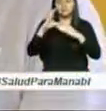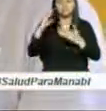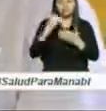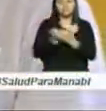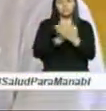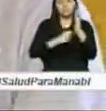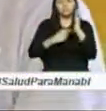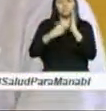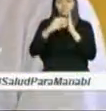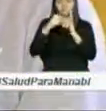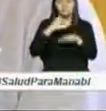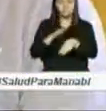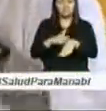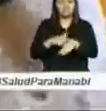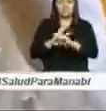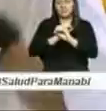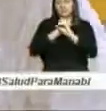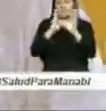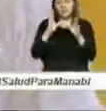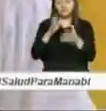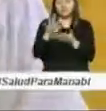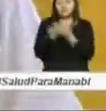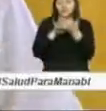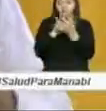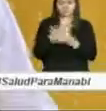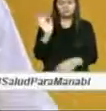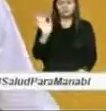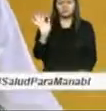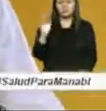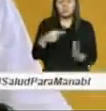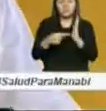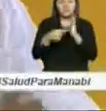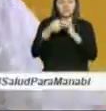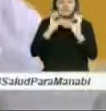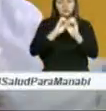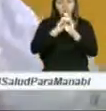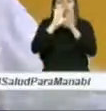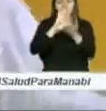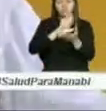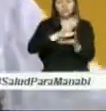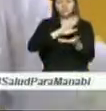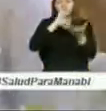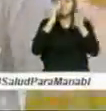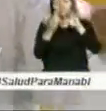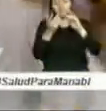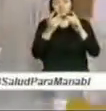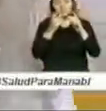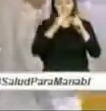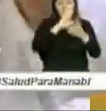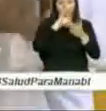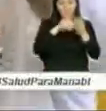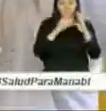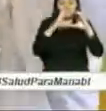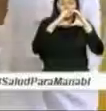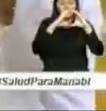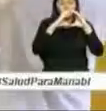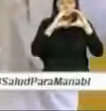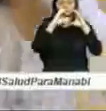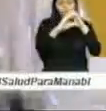recaudación de impuestos. Y les insisto, esto no es arte de magia. Esos impuestos se transforman en centros de salud, de escuela del milenio,